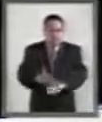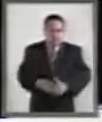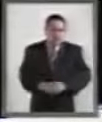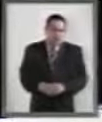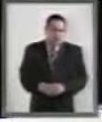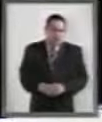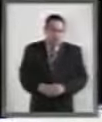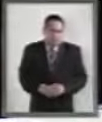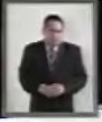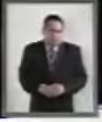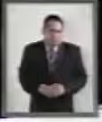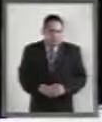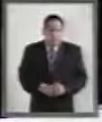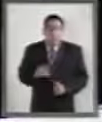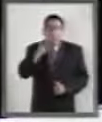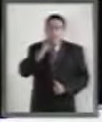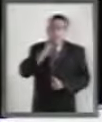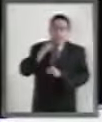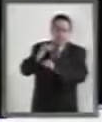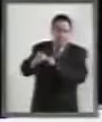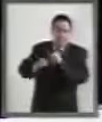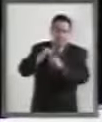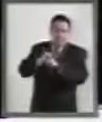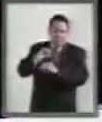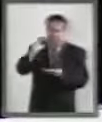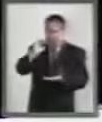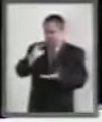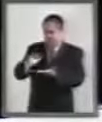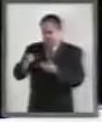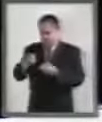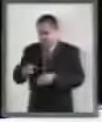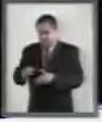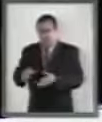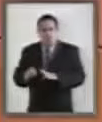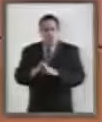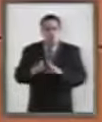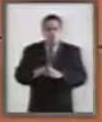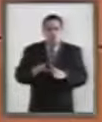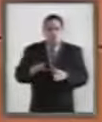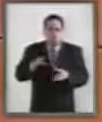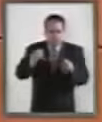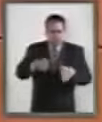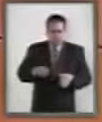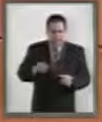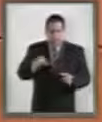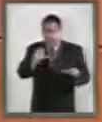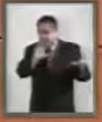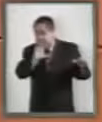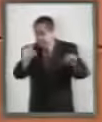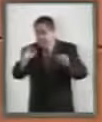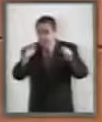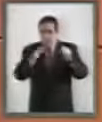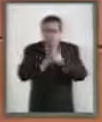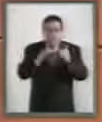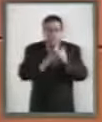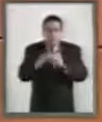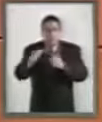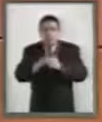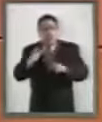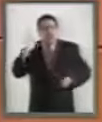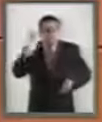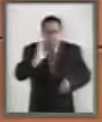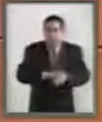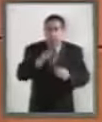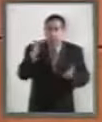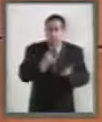La caída de los ingresos petroleros se compensa, fíjense, con 600 mil millones de recaudación adicional de impuesto